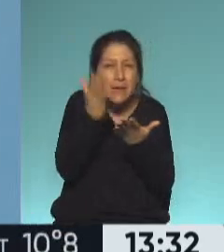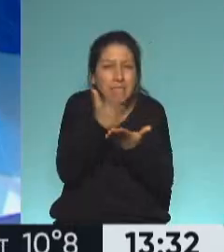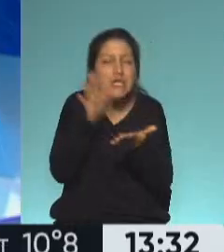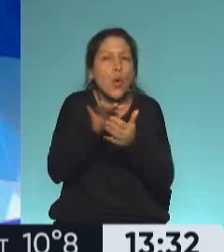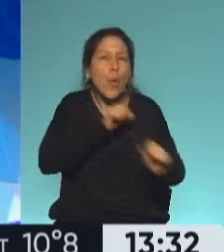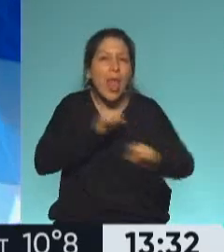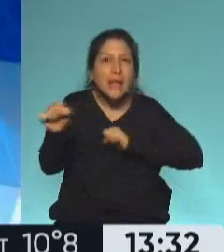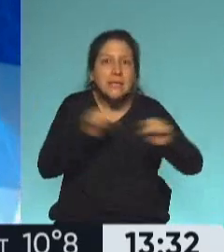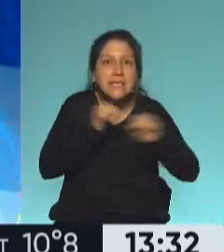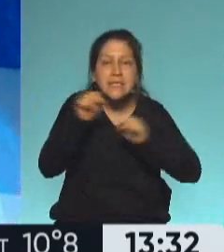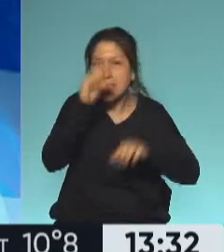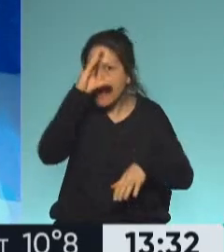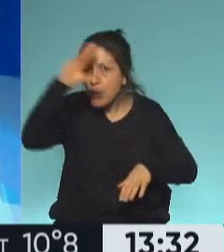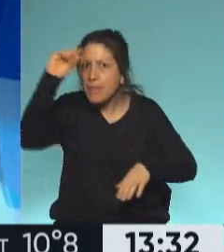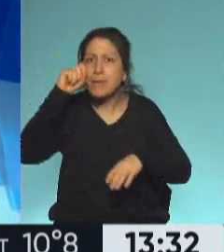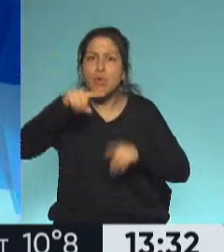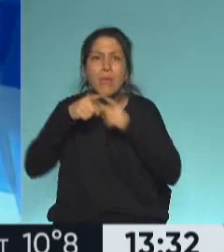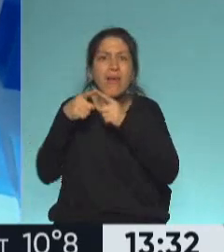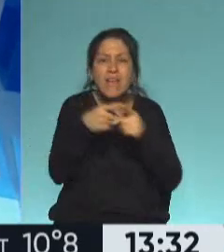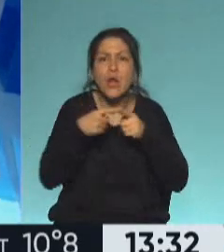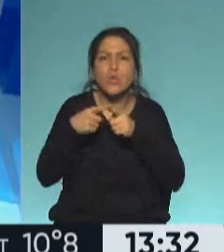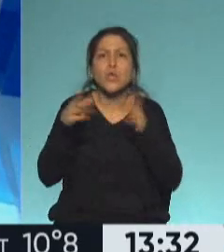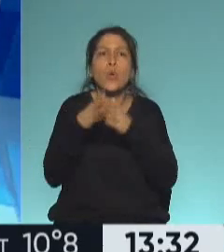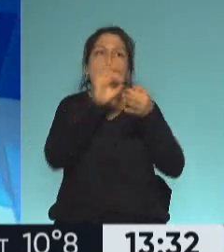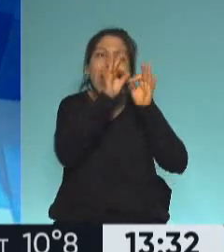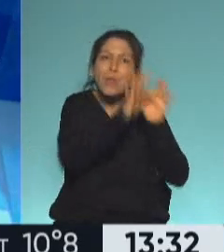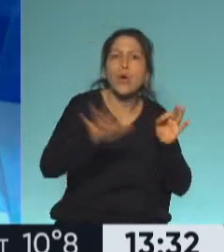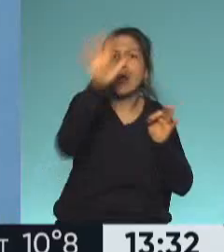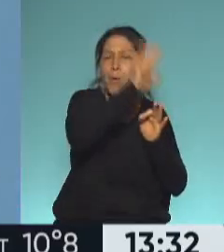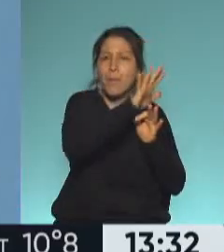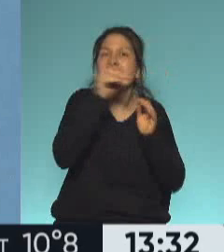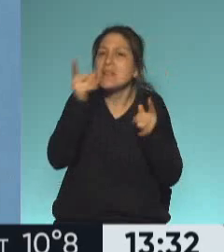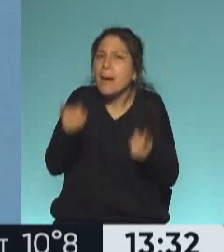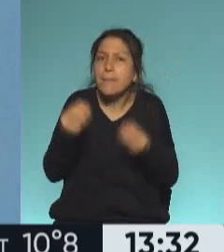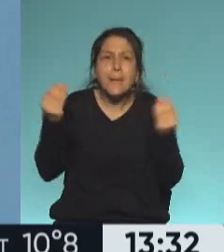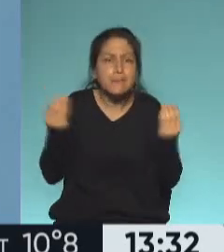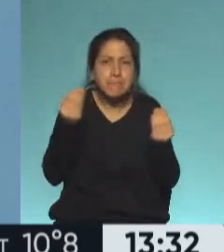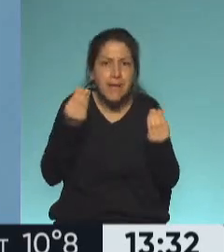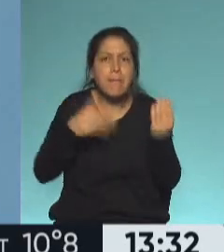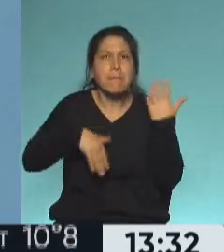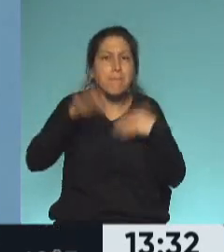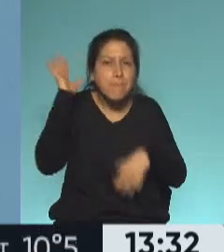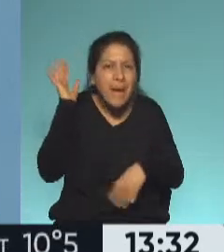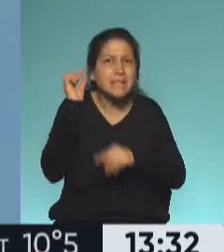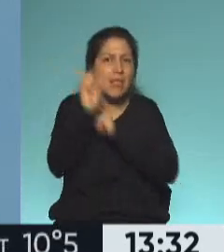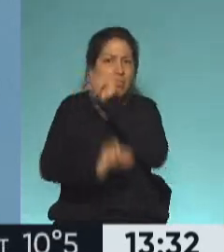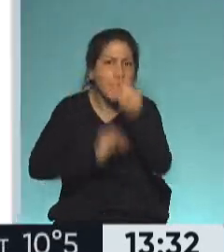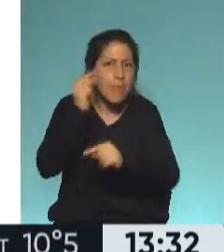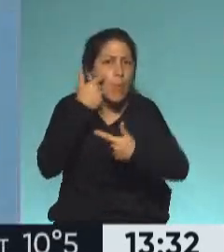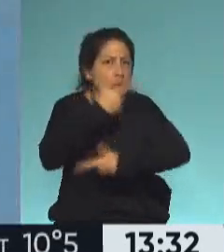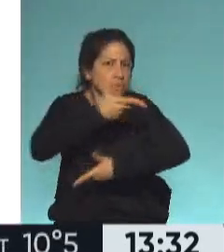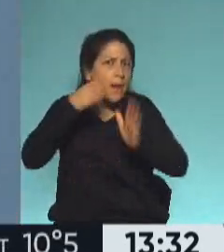crisis diplomática de Bielorrusia con la Unión Europea y también cómo fue, sobre todo hay que ir marcando, y